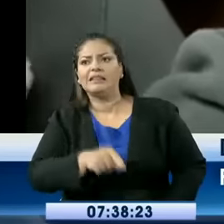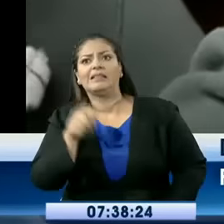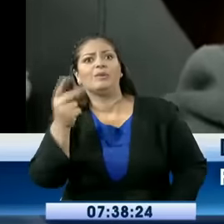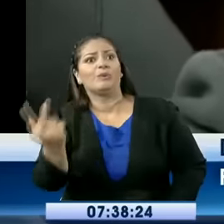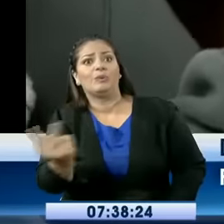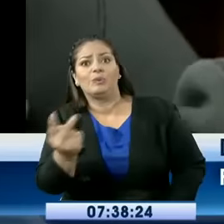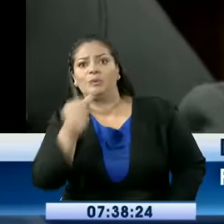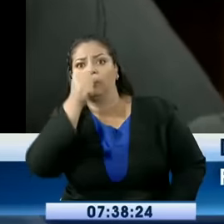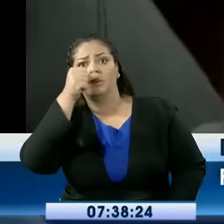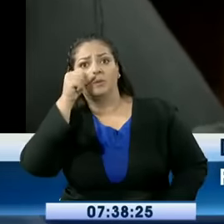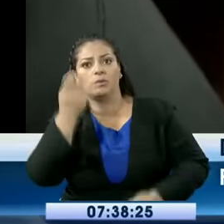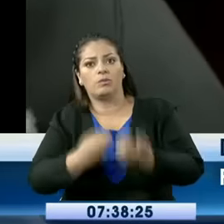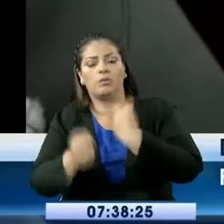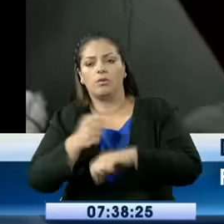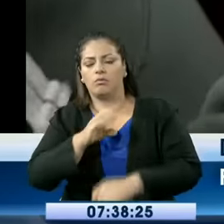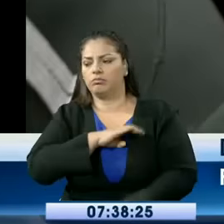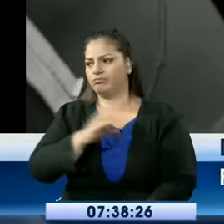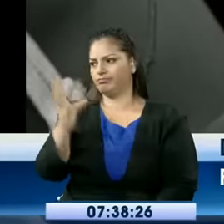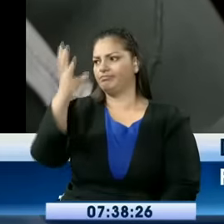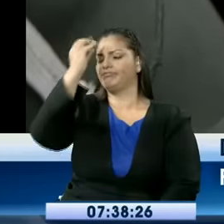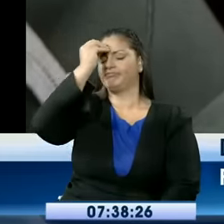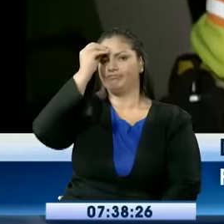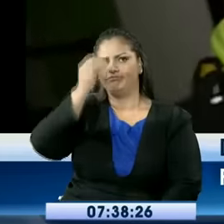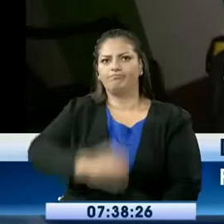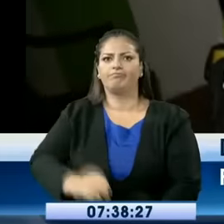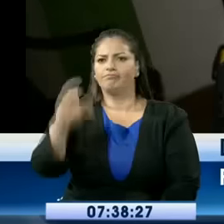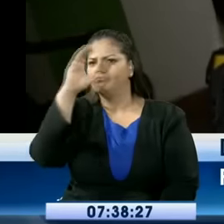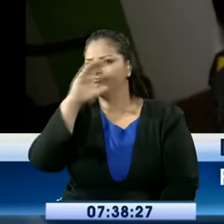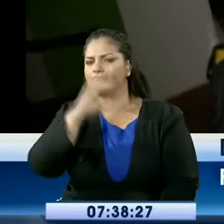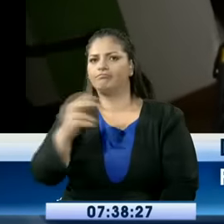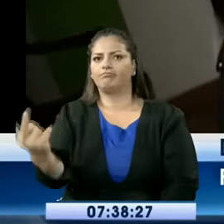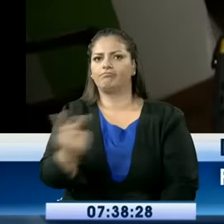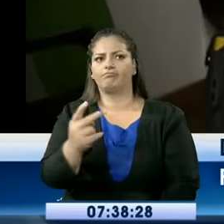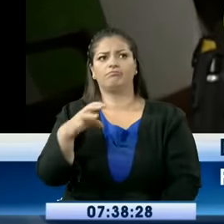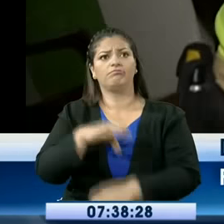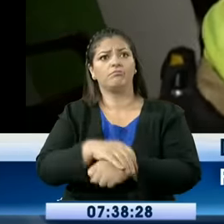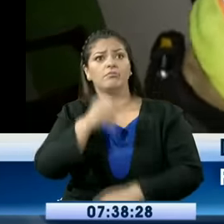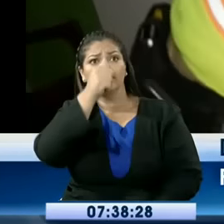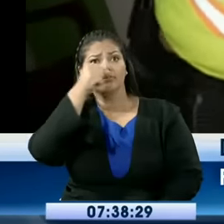sí la venta indiscriminada de droga, incluso de prostitución.